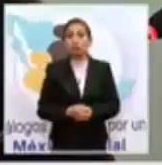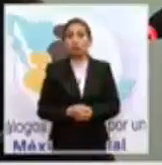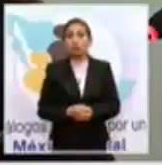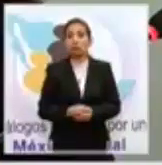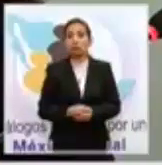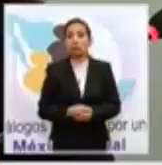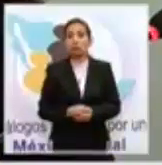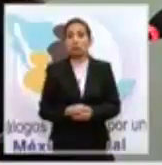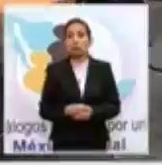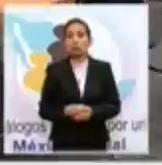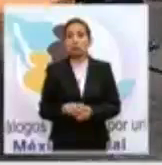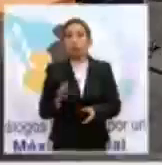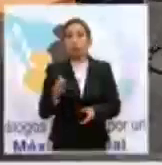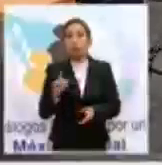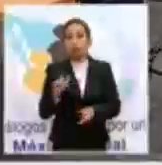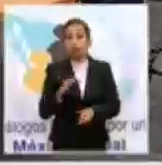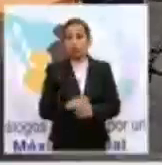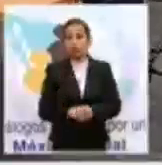Blanca, por favor.